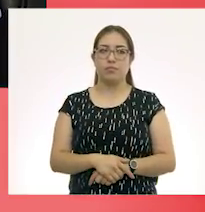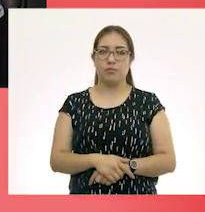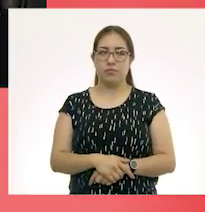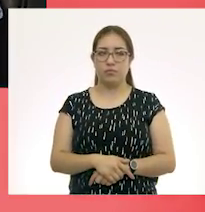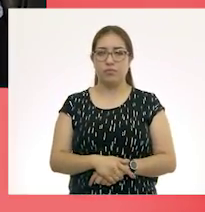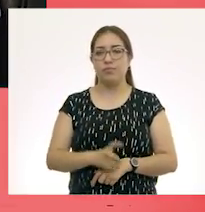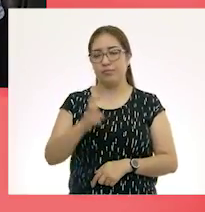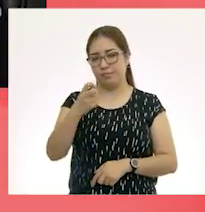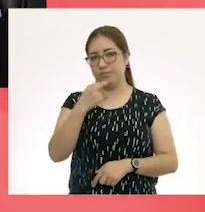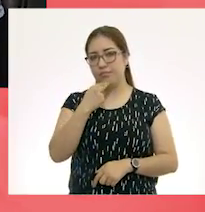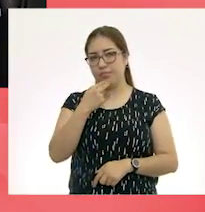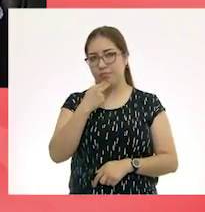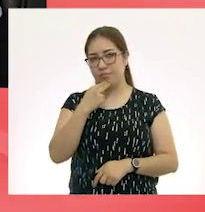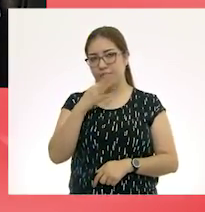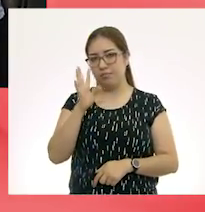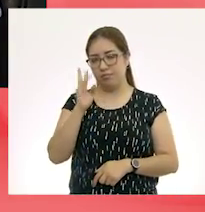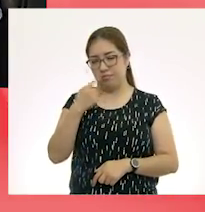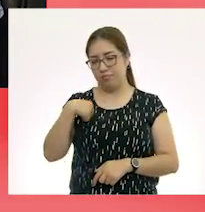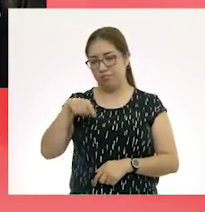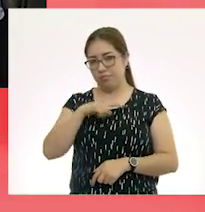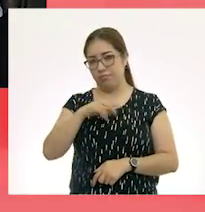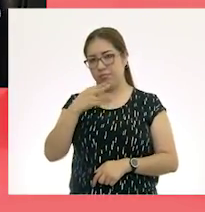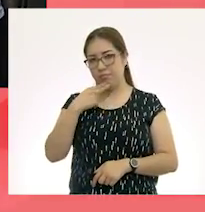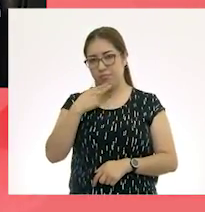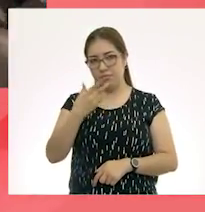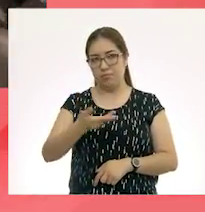conocen la medida. A la mejor. Y